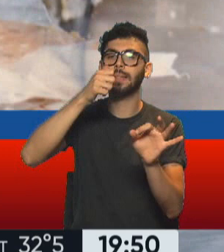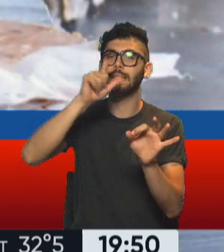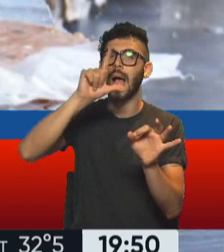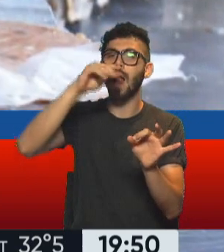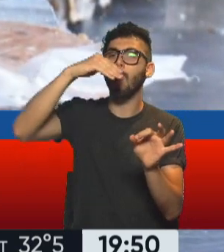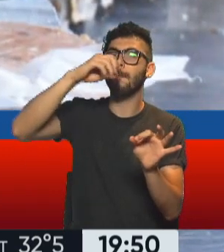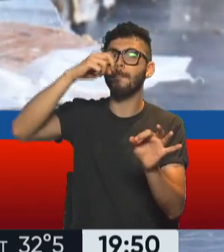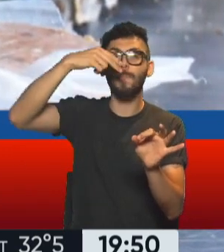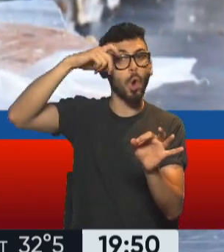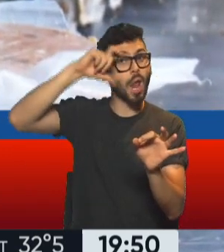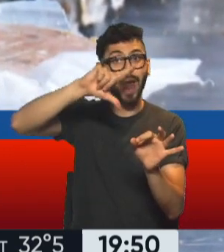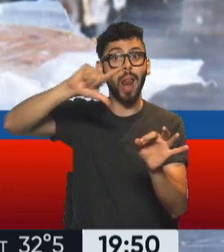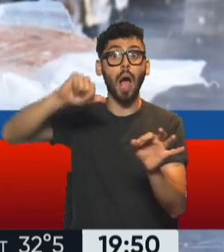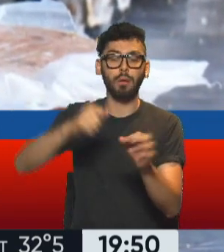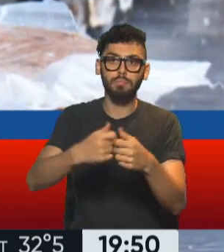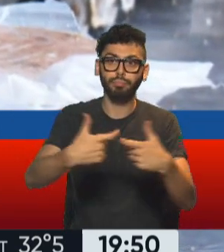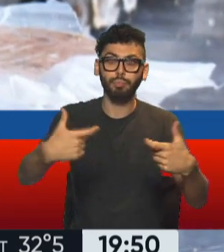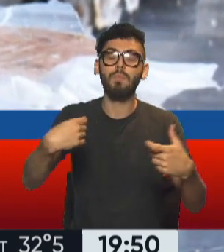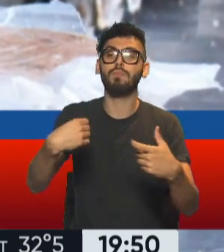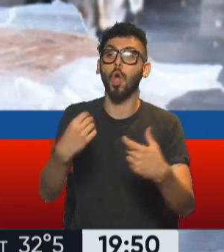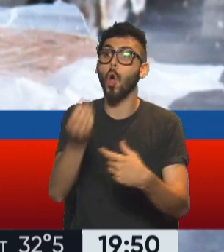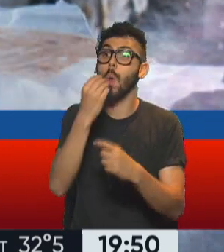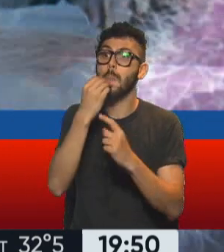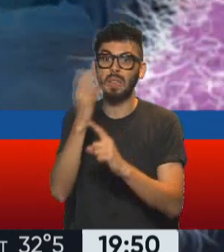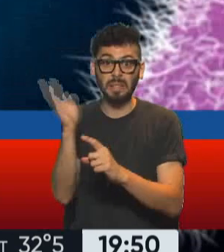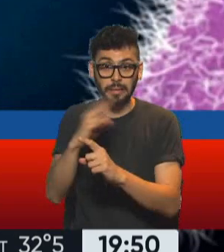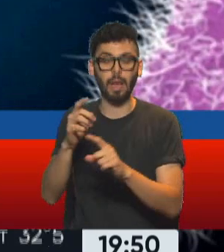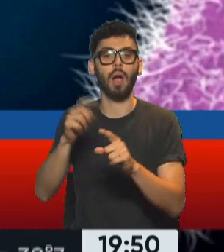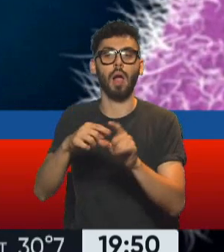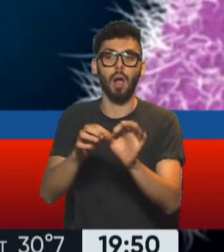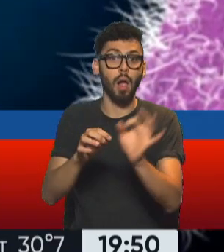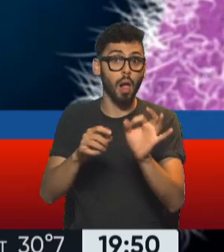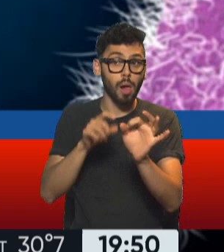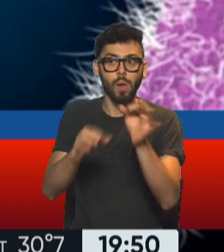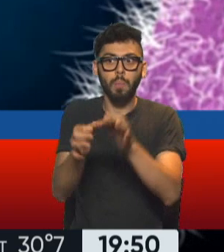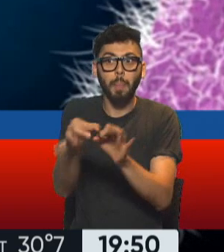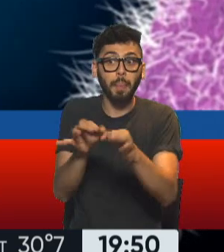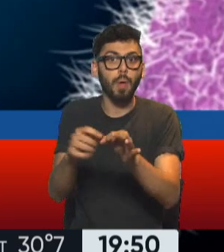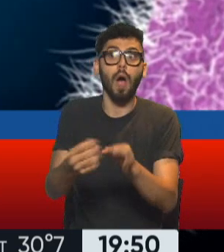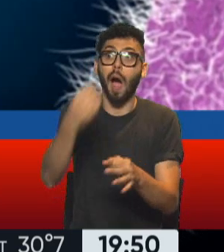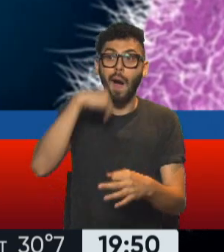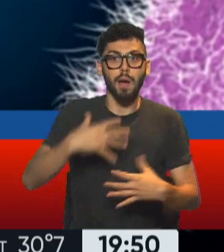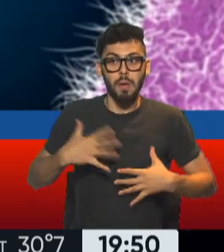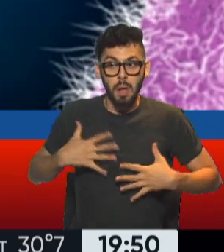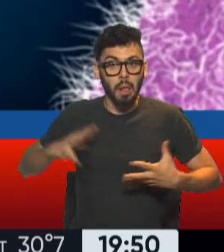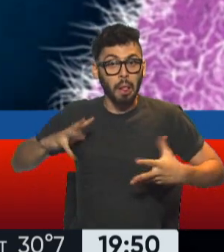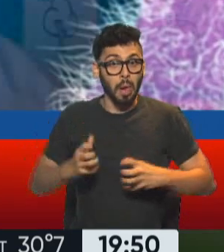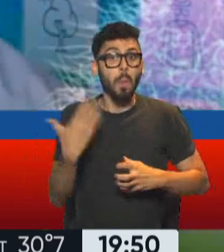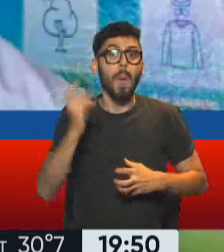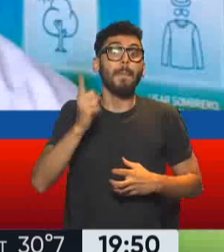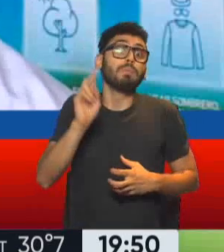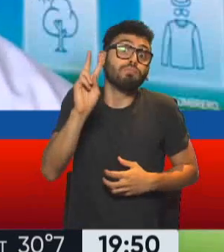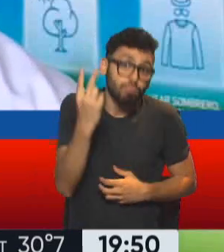a través de alimentos contaminados, puede causar graves daños en el organismo, hasta incluso la muerte. Salmonella es una bacteria que